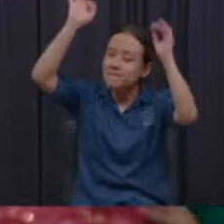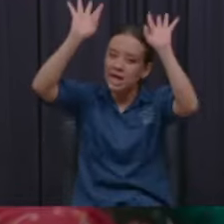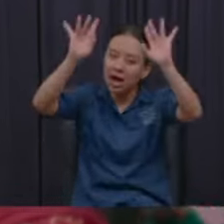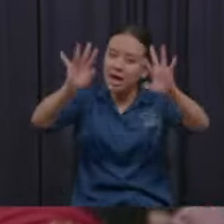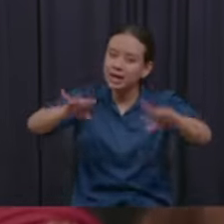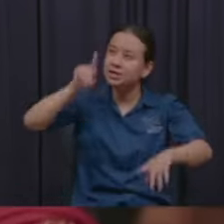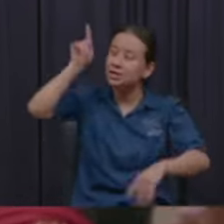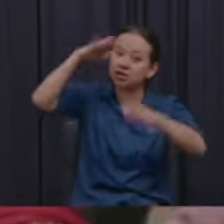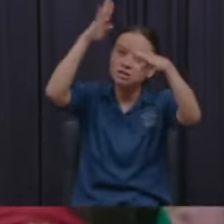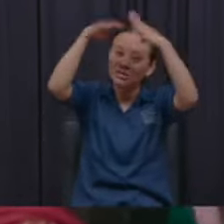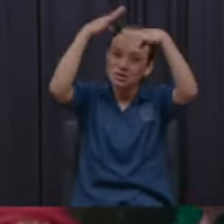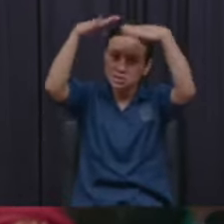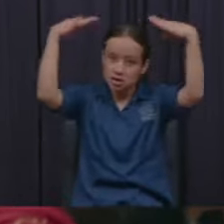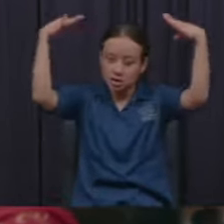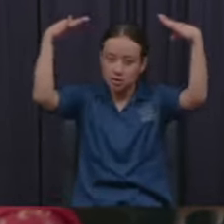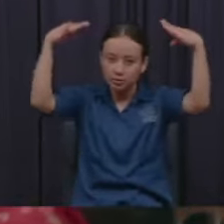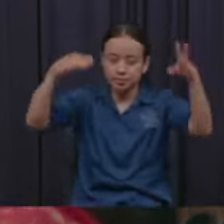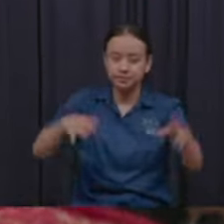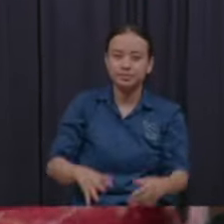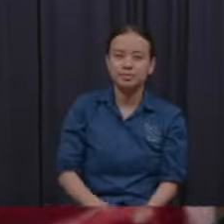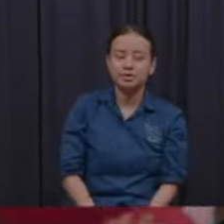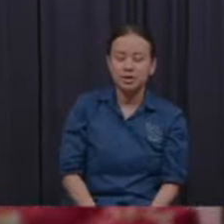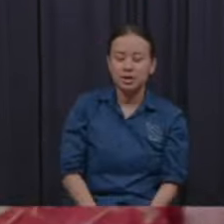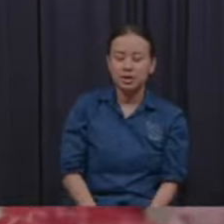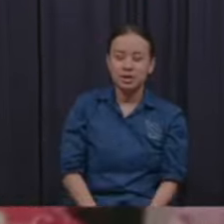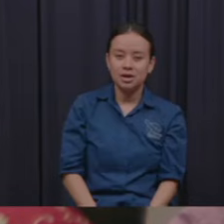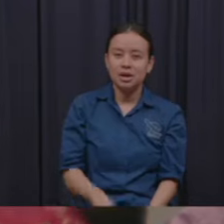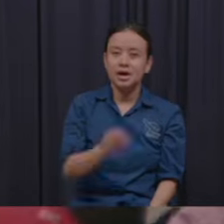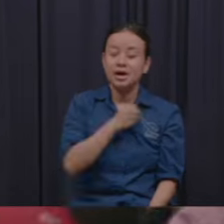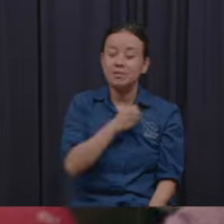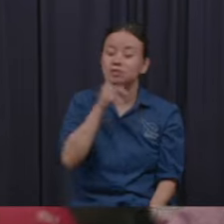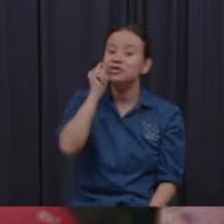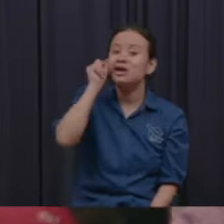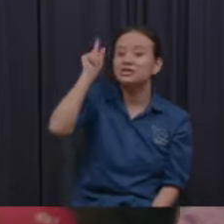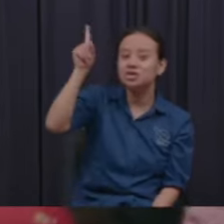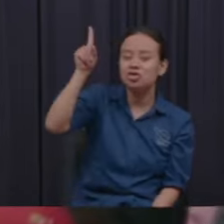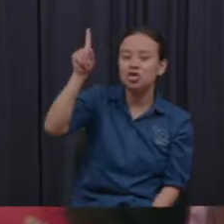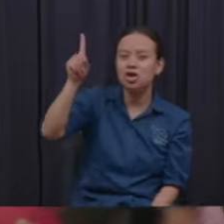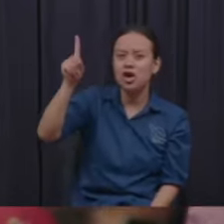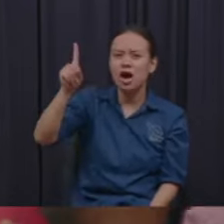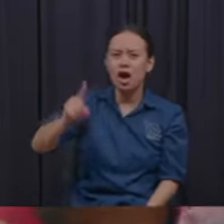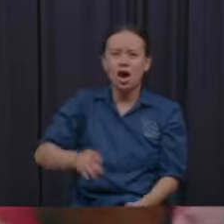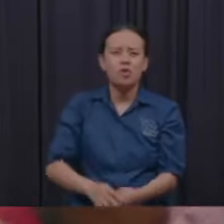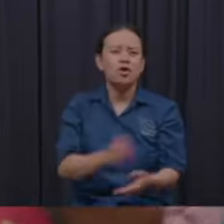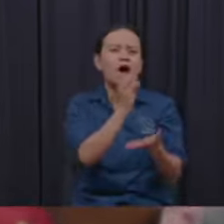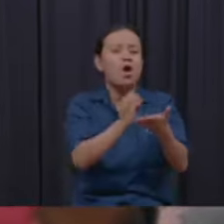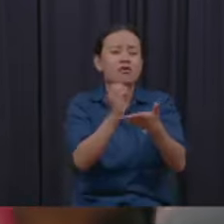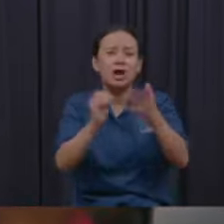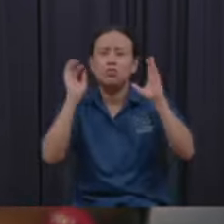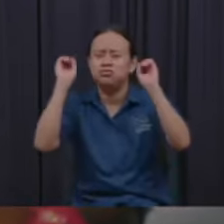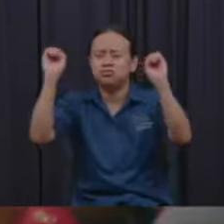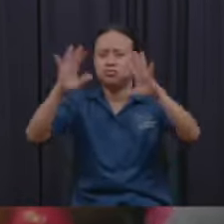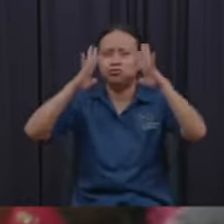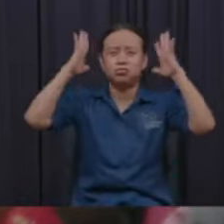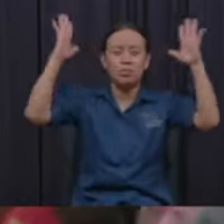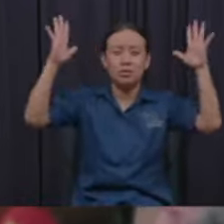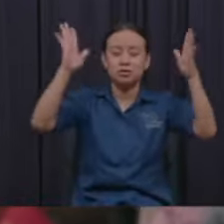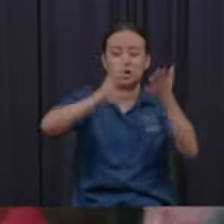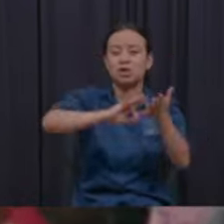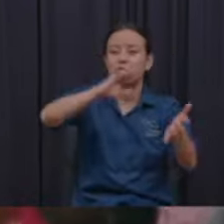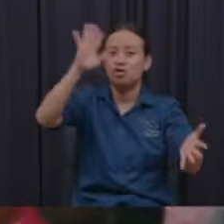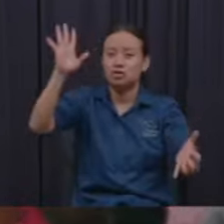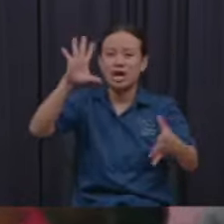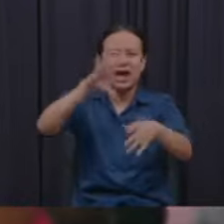alto. Entonces nosotros queremos que hoy el Señor haga una obra gloriosa, que el Señor rompa toda